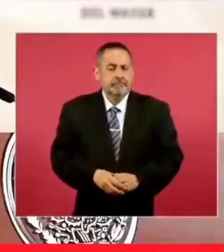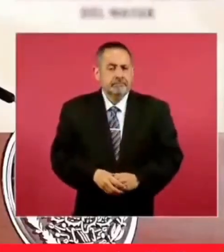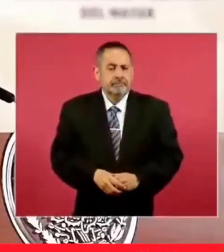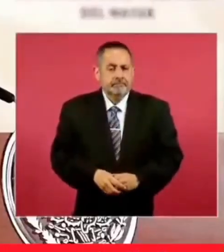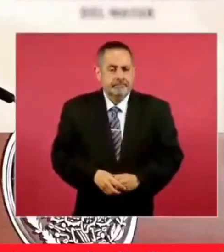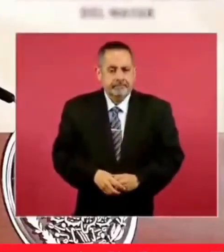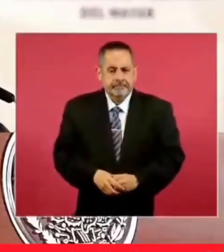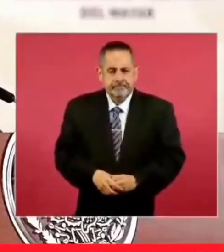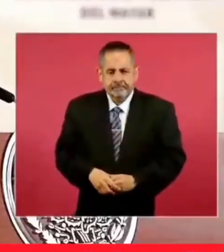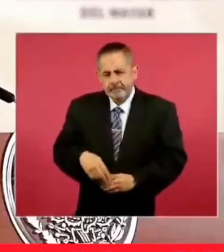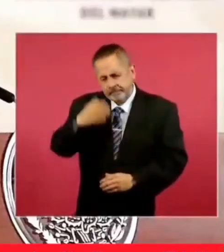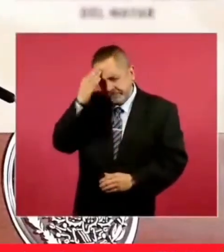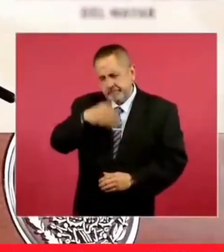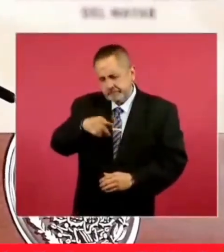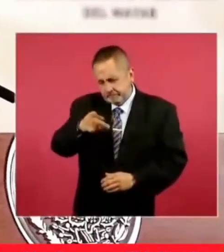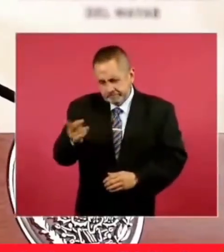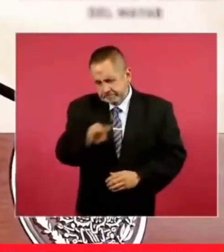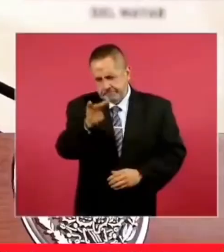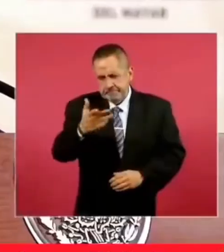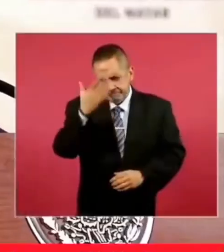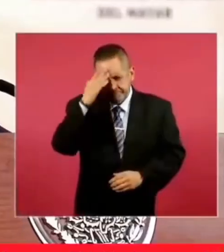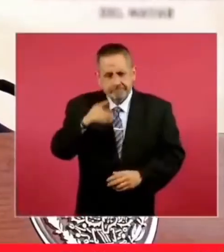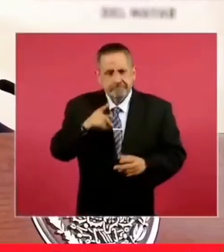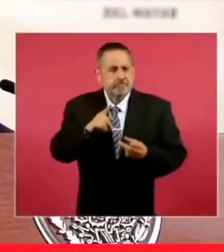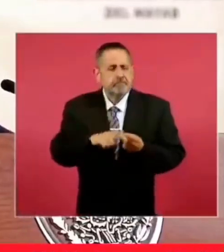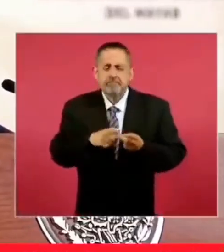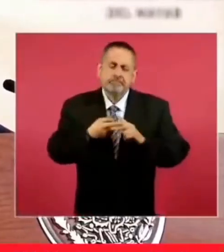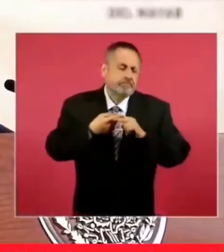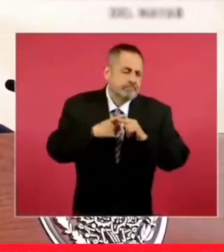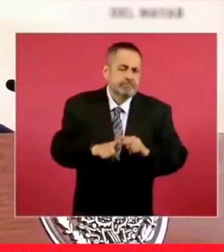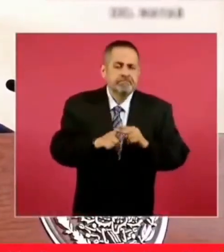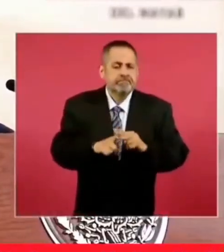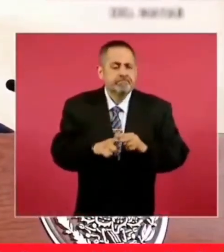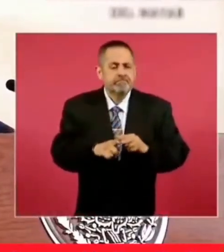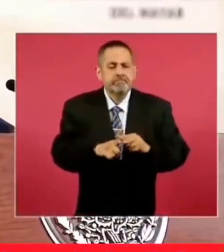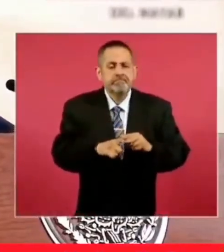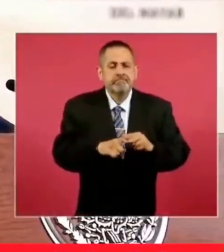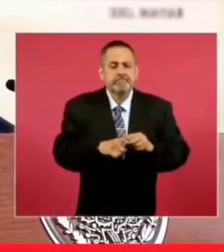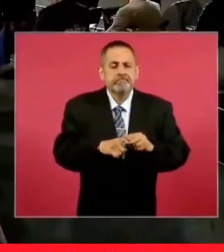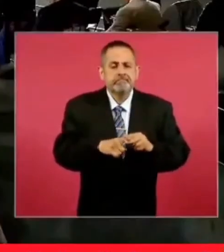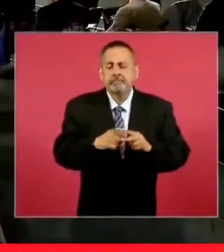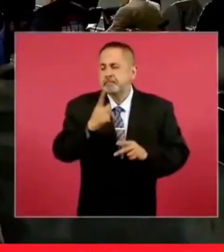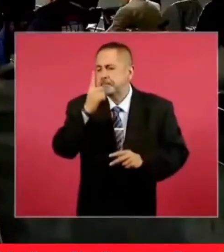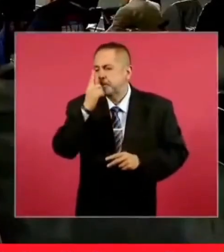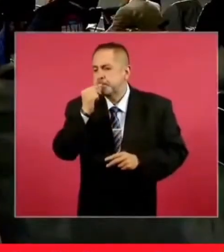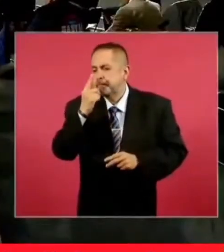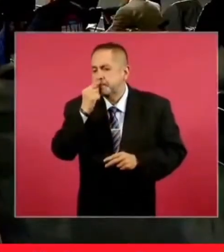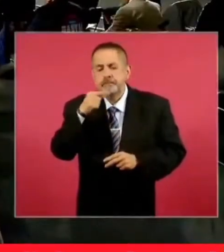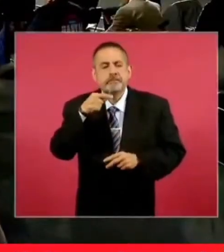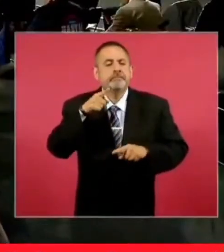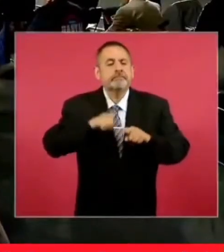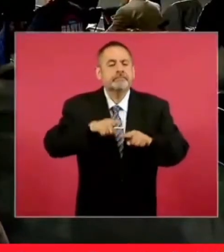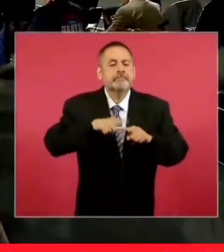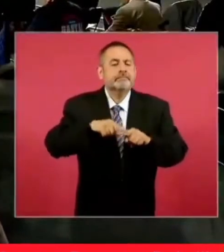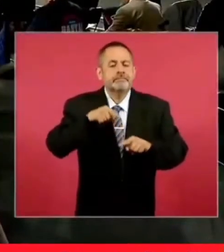¿Saben dónde inició su carrera como policía?